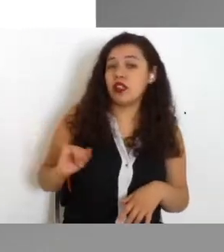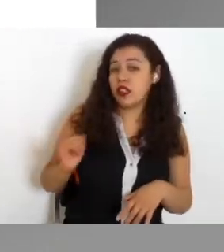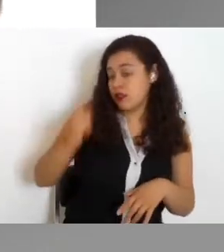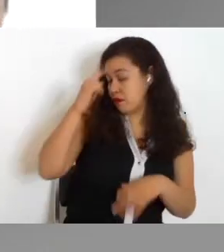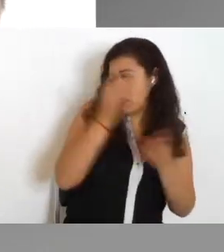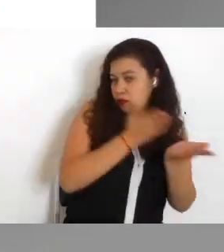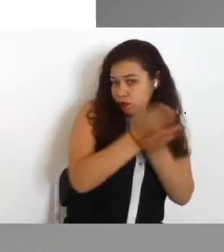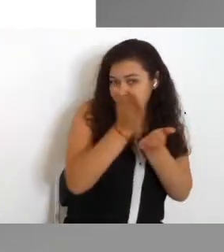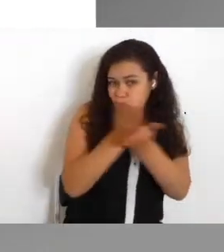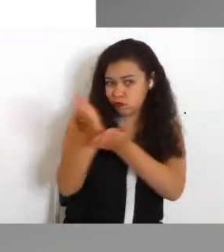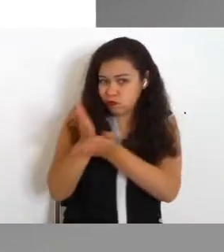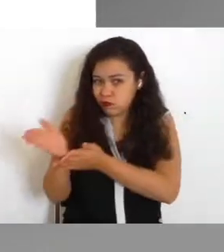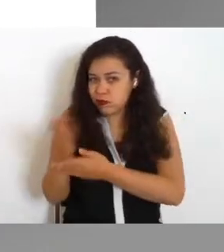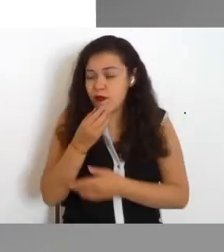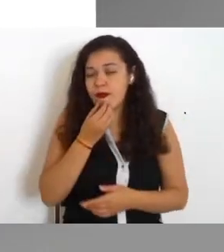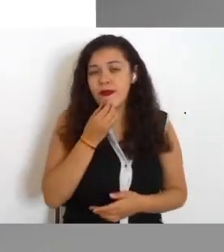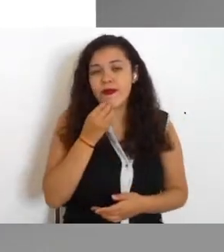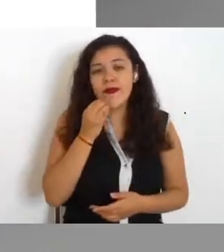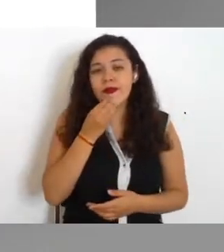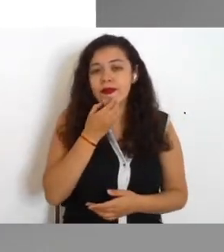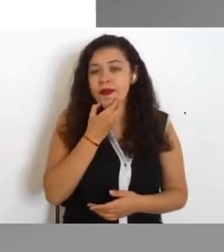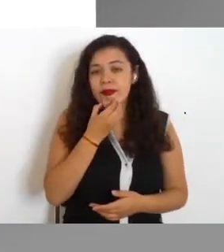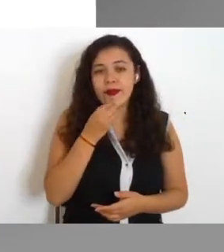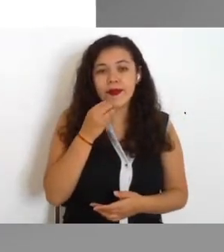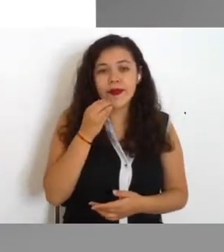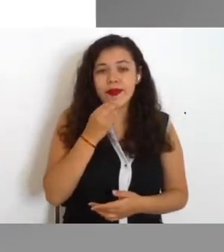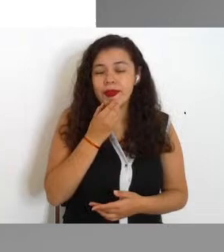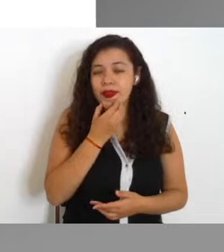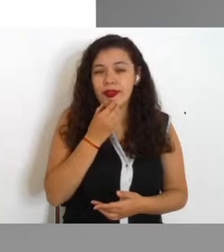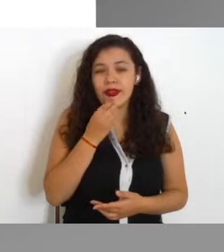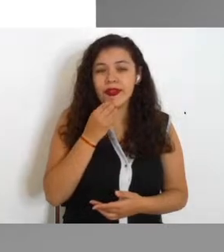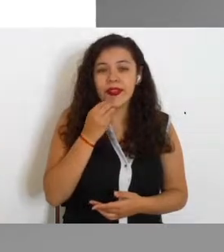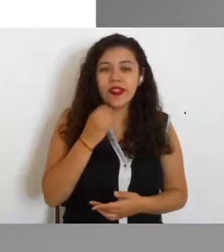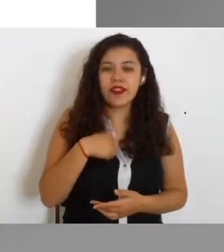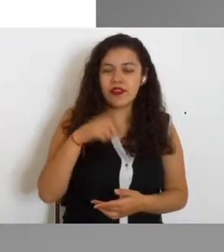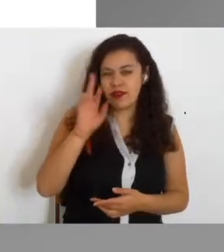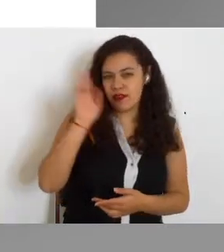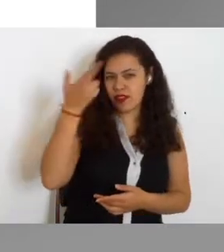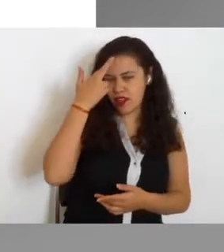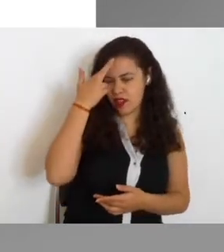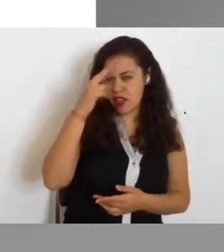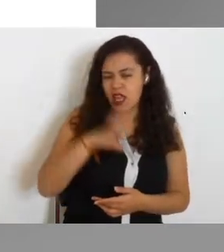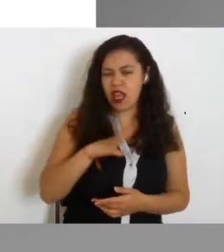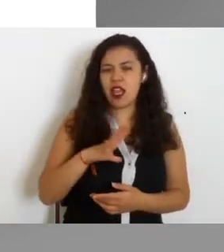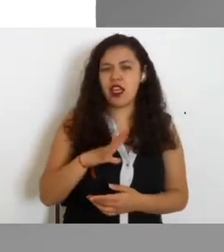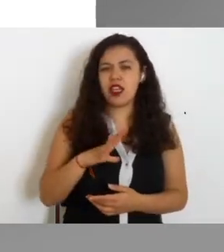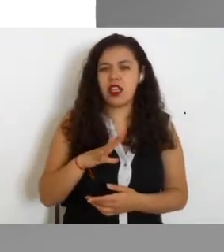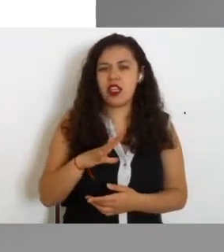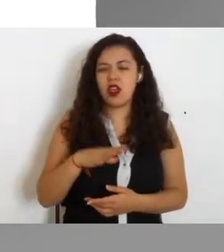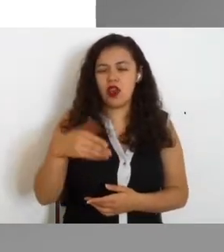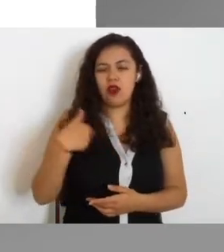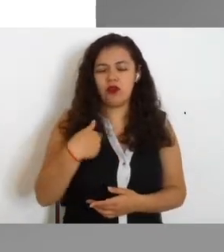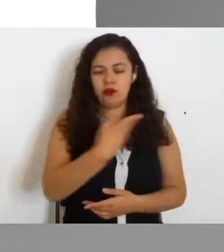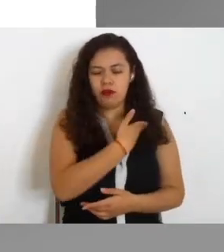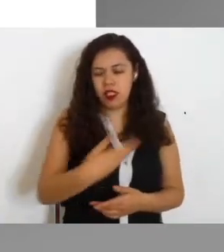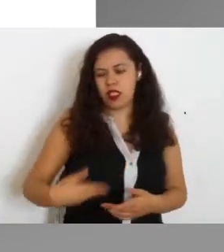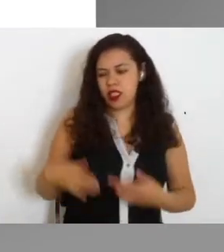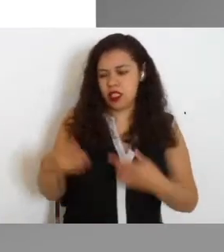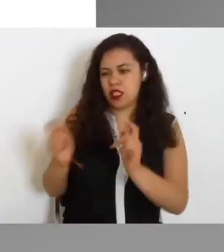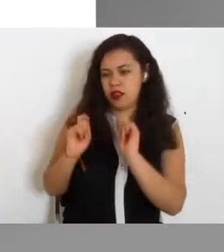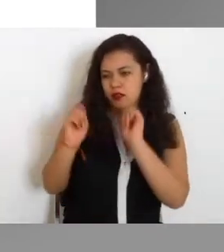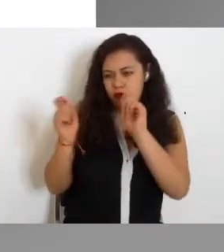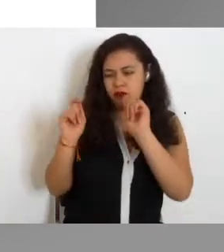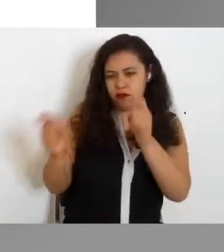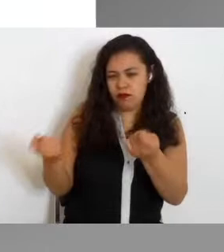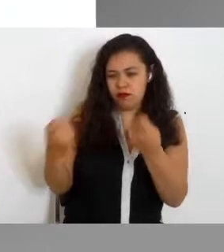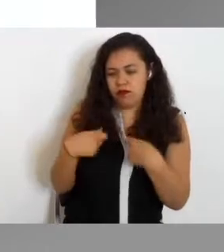accesibilidad. Incluso recuerdo que en una reunión, una toma de posesión de un presidente, estaban prácticamente una